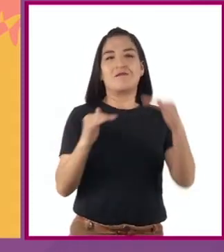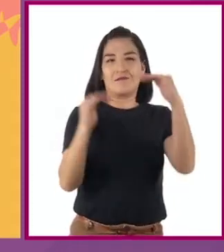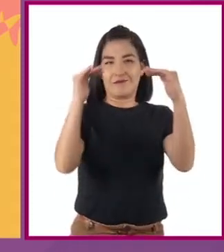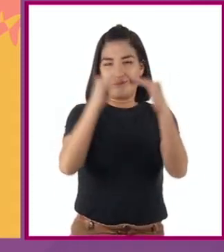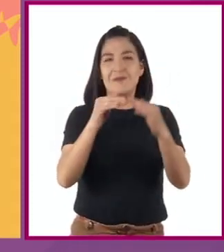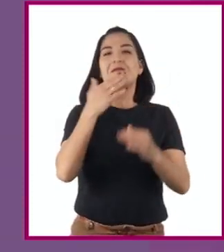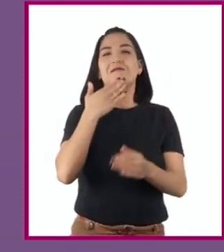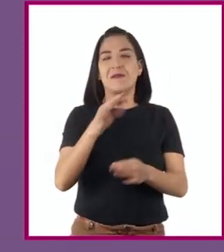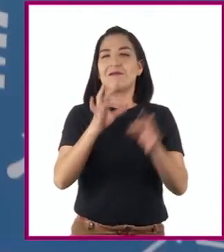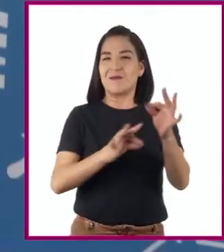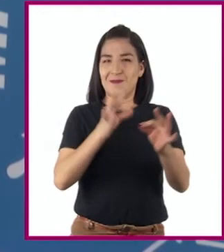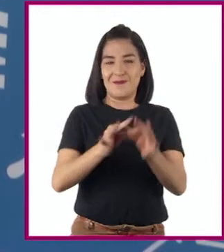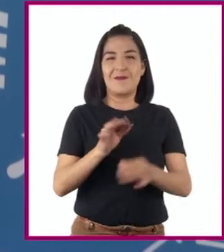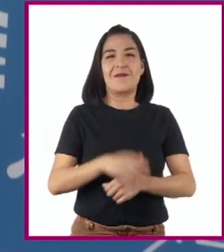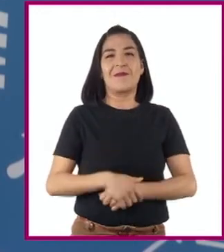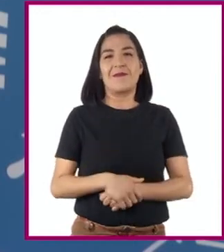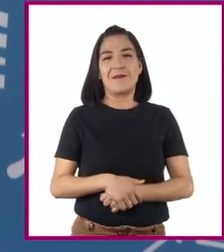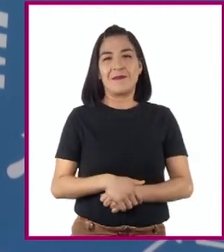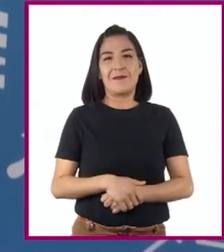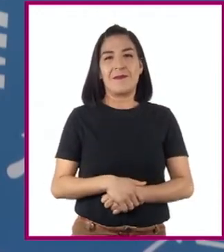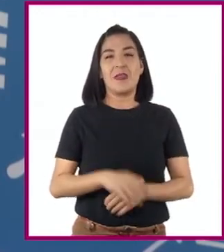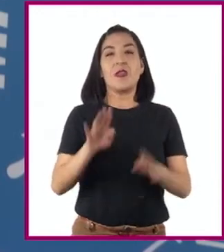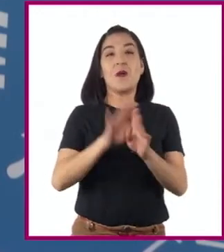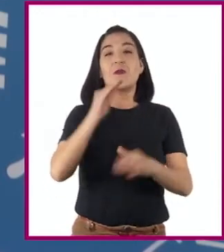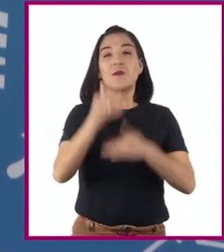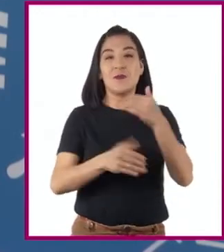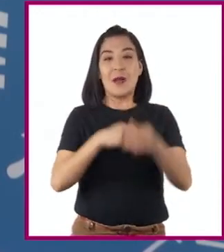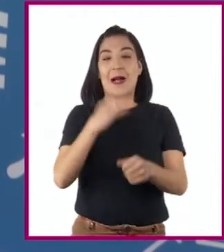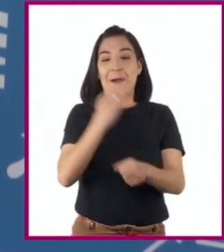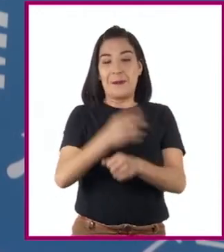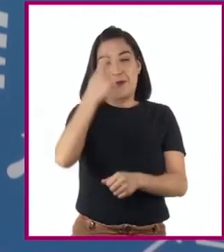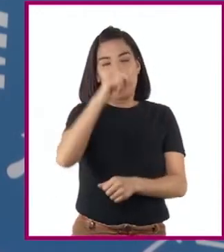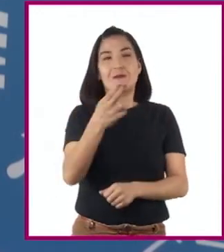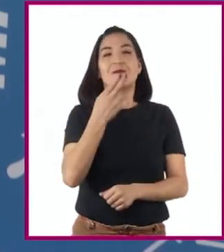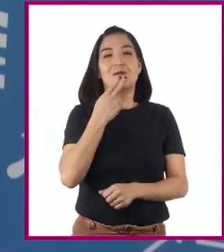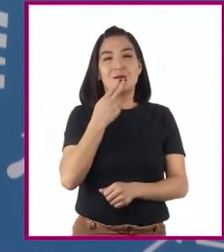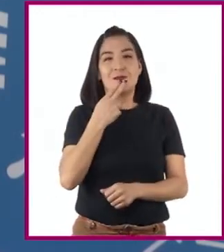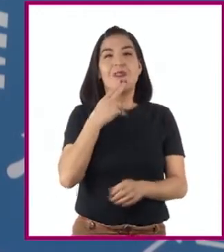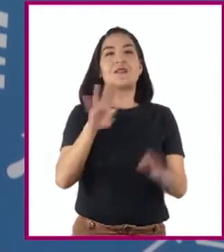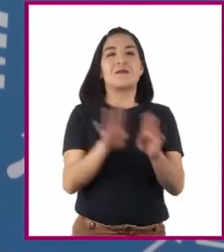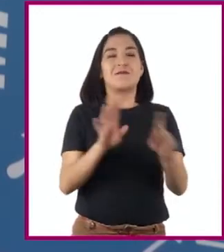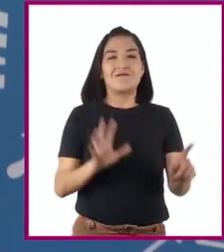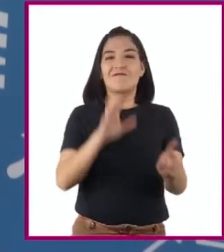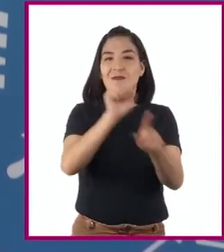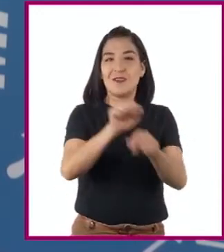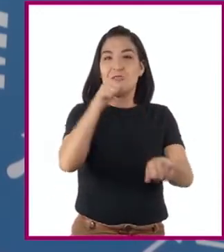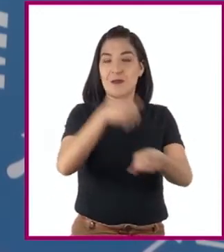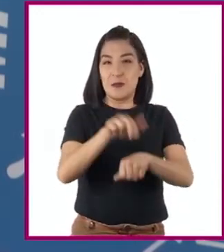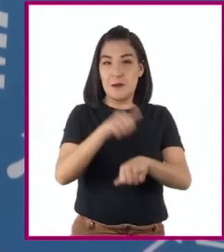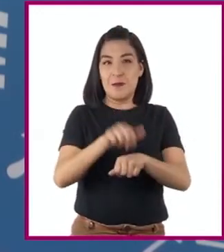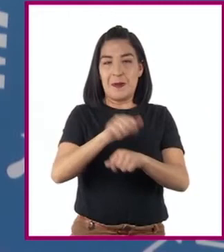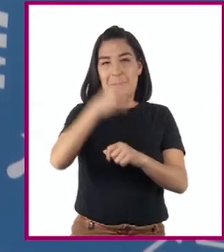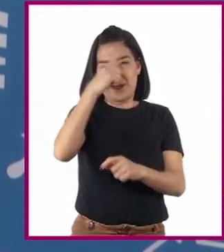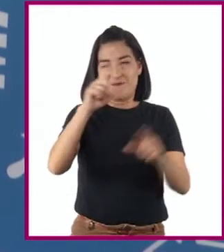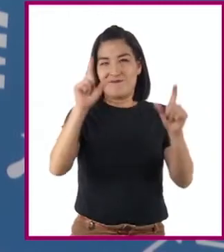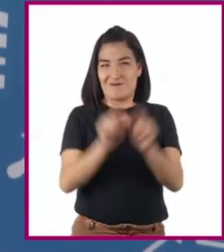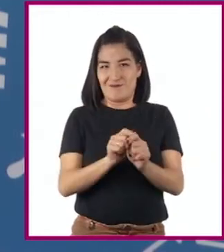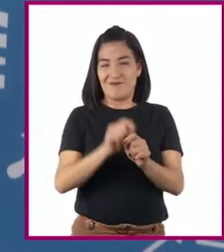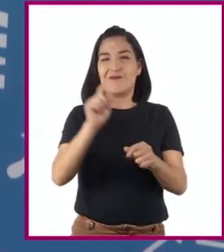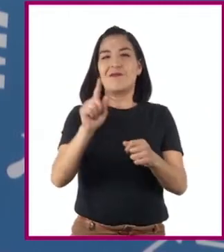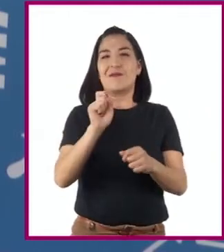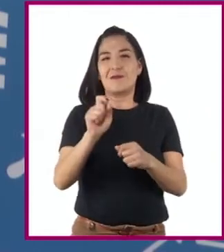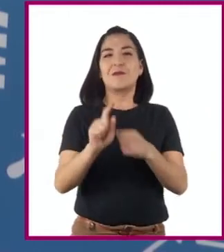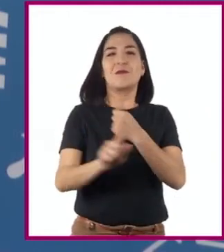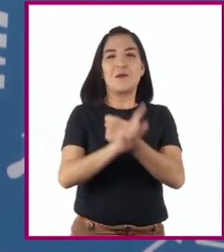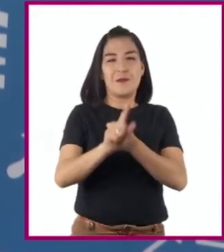se cumplan. El procedimiento que utilizamos para encontrar los números que dan solución al problema propuesto